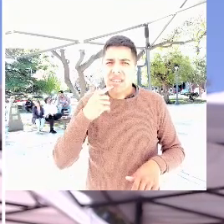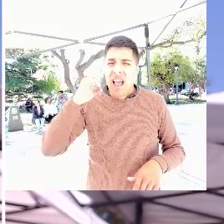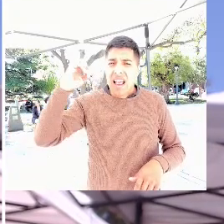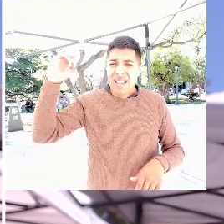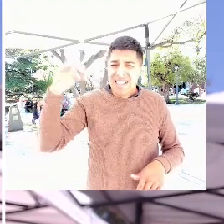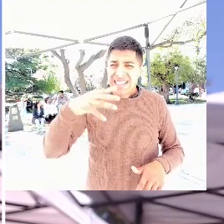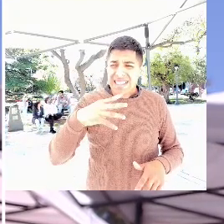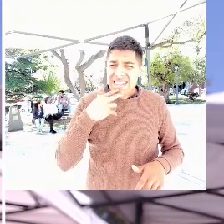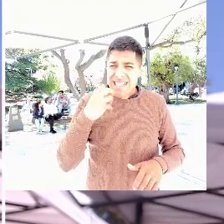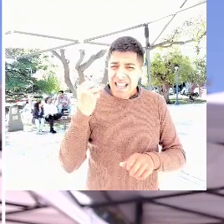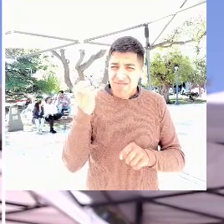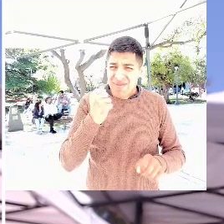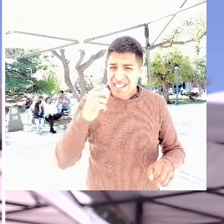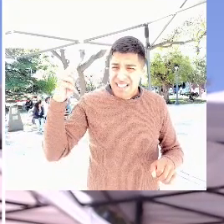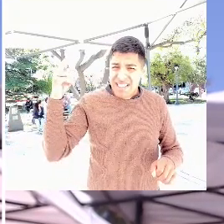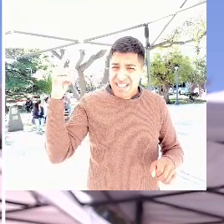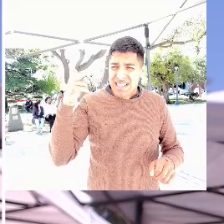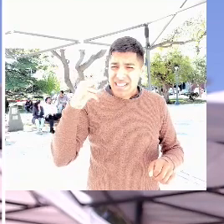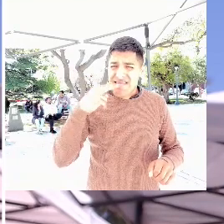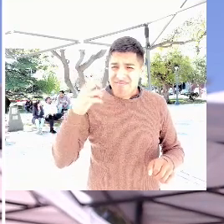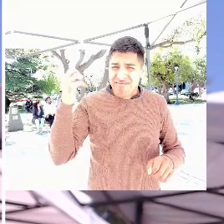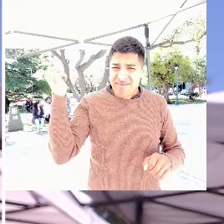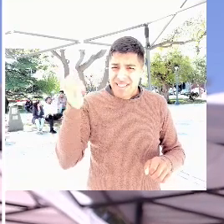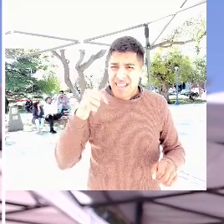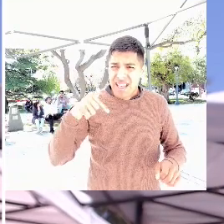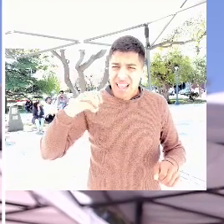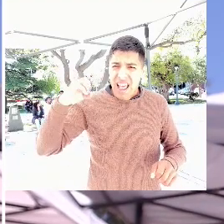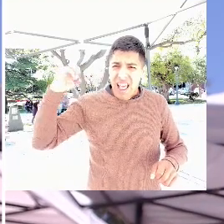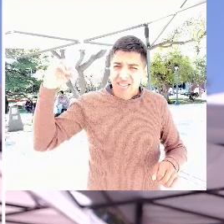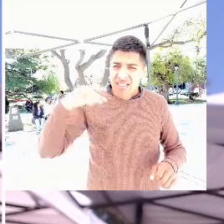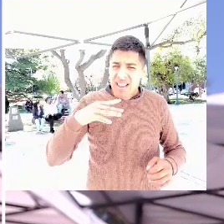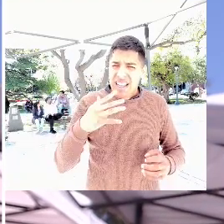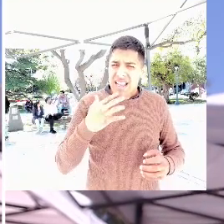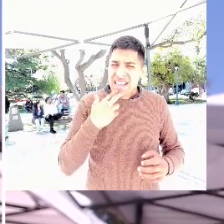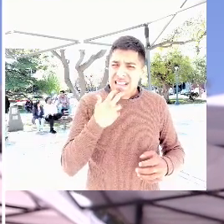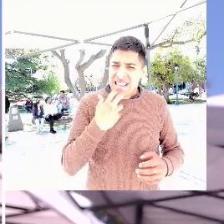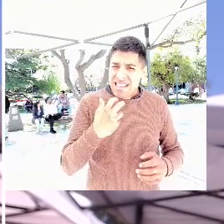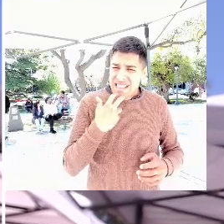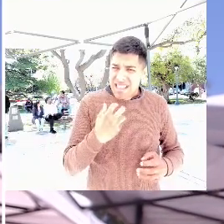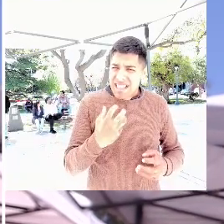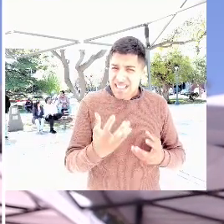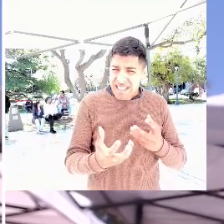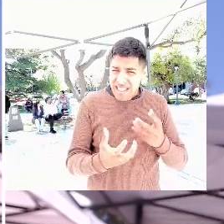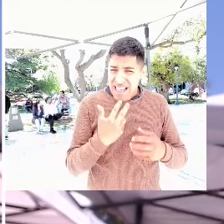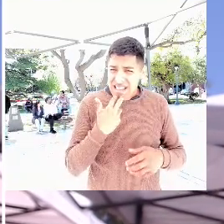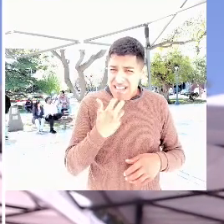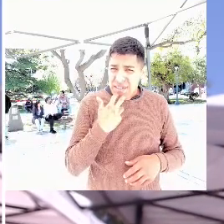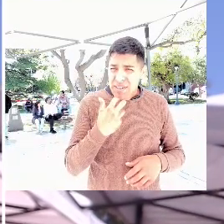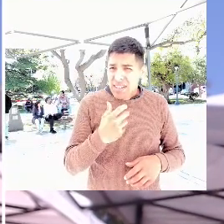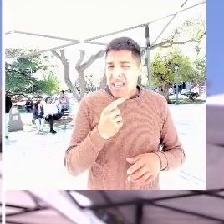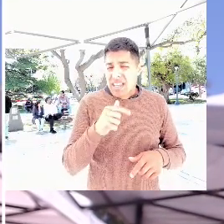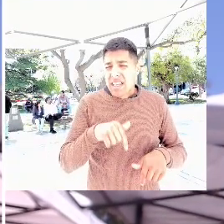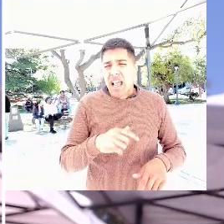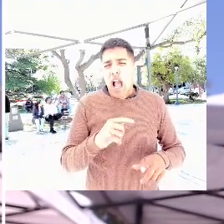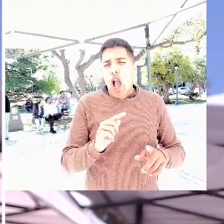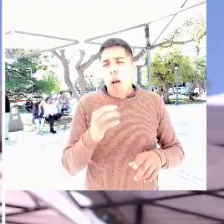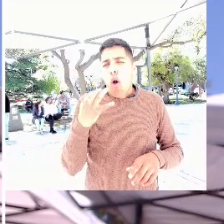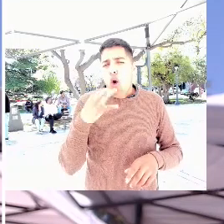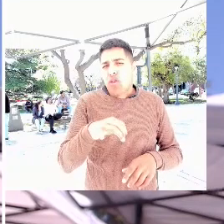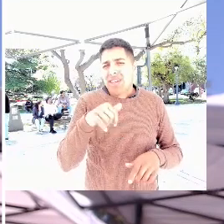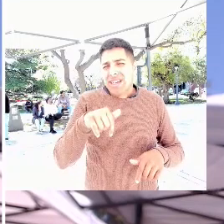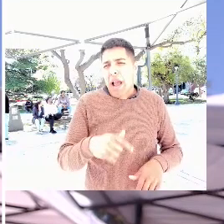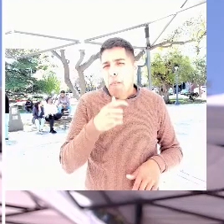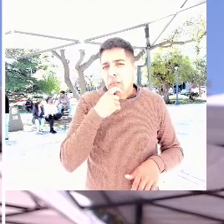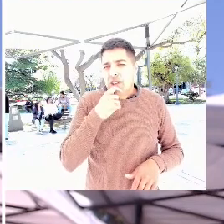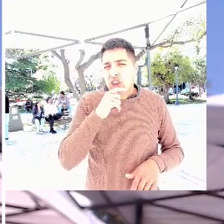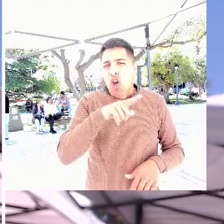parque solar allí en el oeste, que esa energía producida por nuestra granja solar, que es modelo en la provincia, que no hay